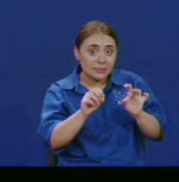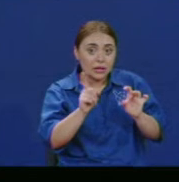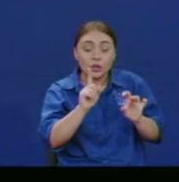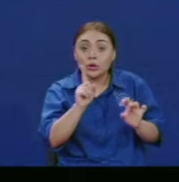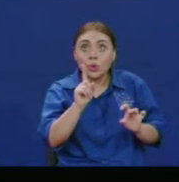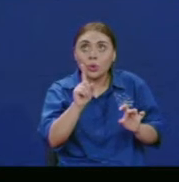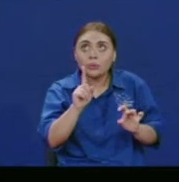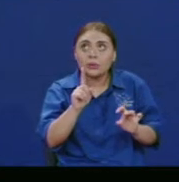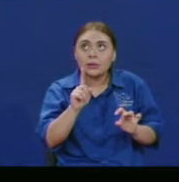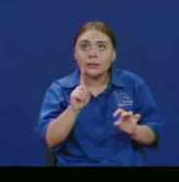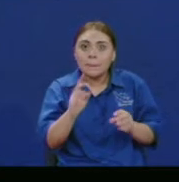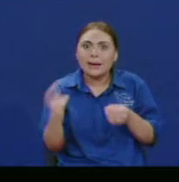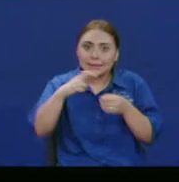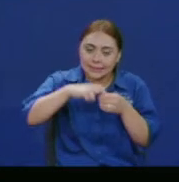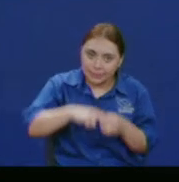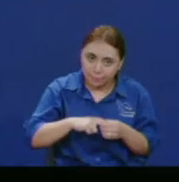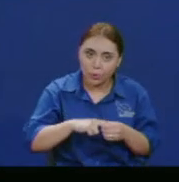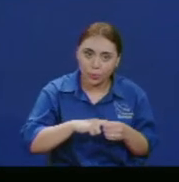esposa